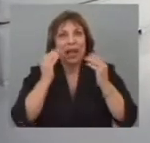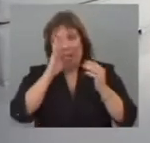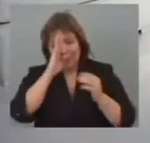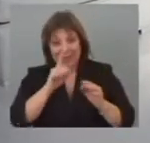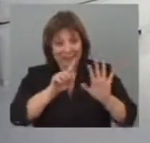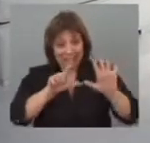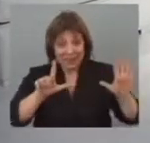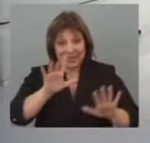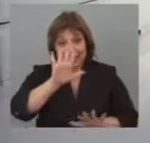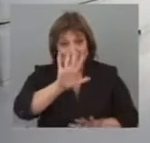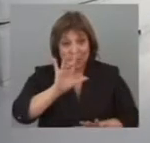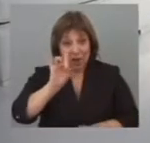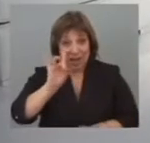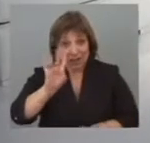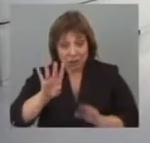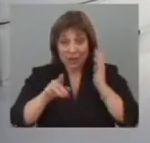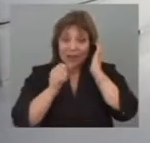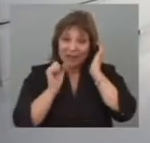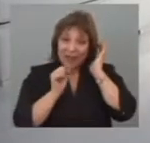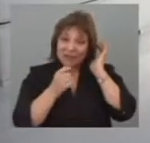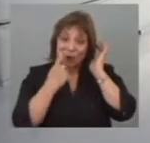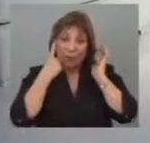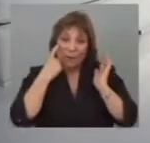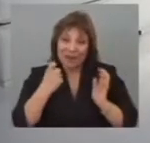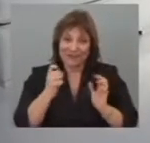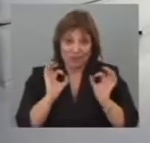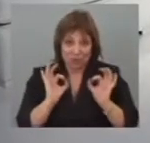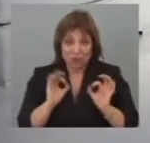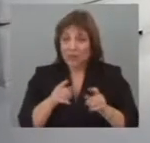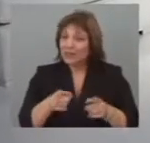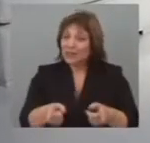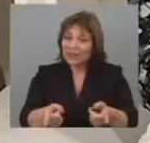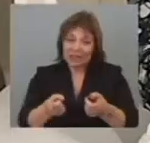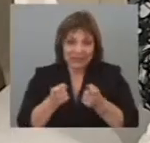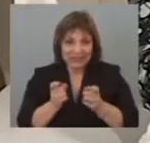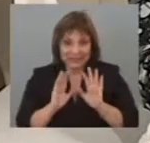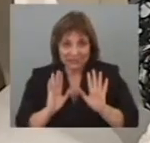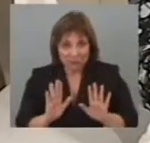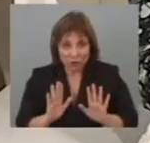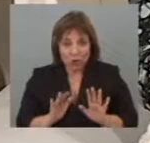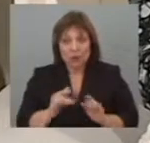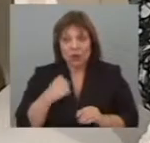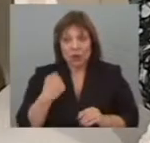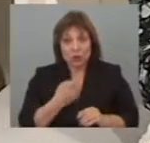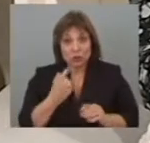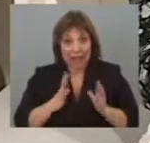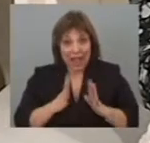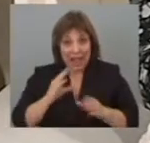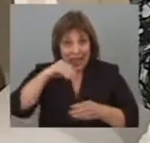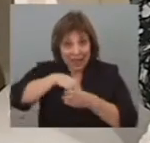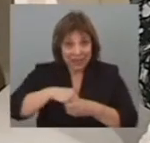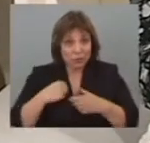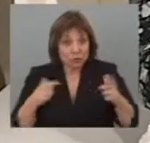ley 17.514 es el trabajo en prevención, que es absolutamente necesario. Y nosotros tenemos dentro del